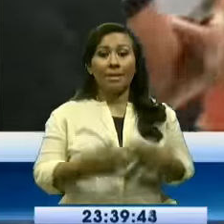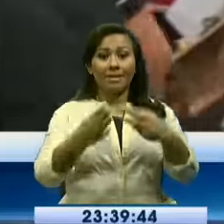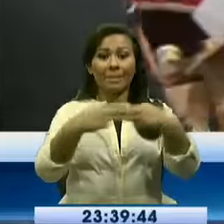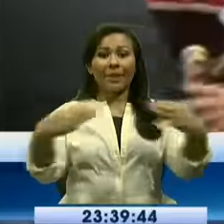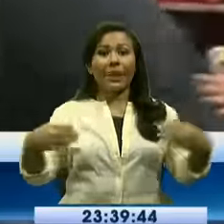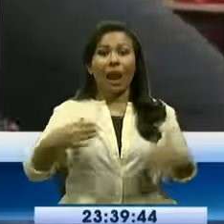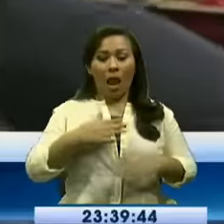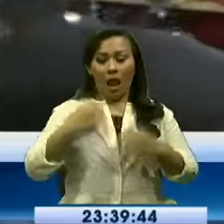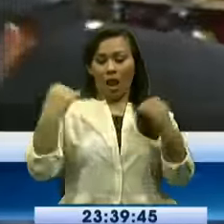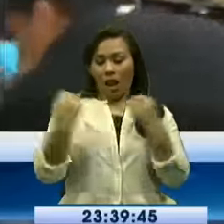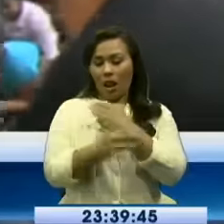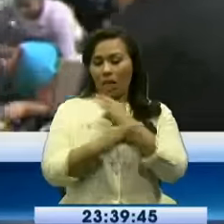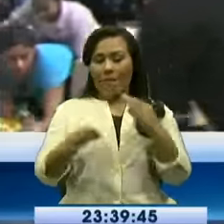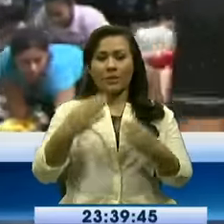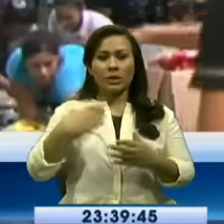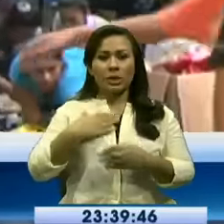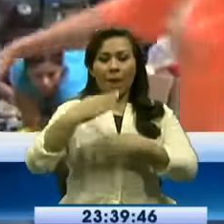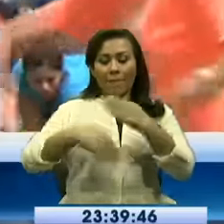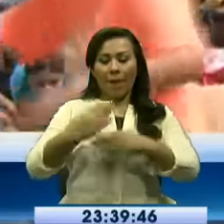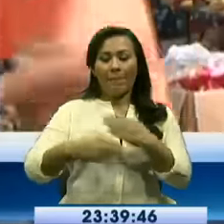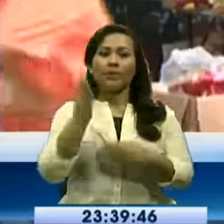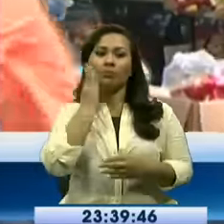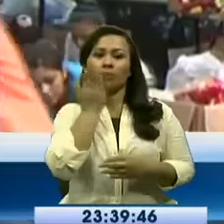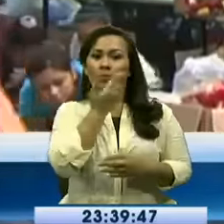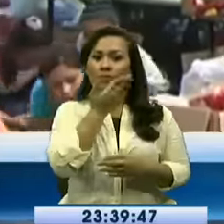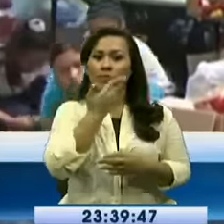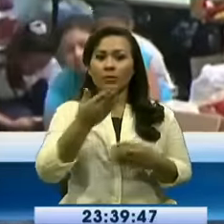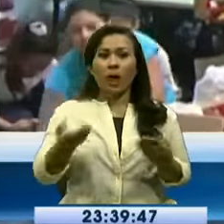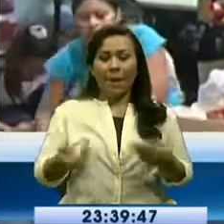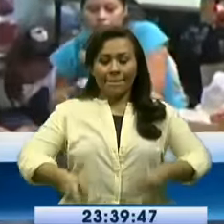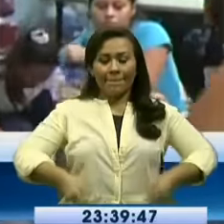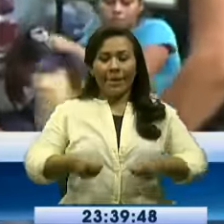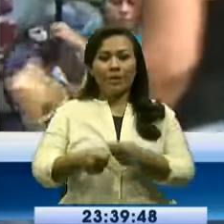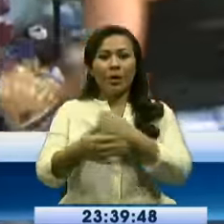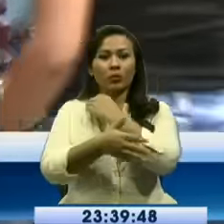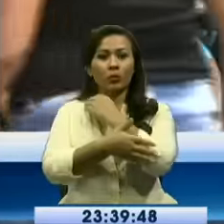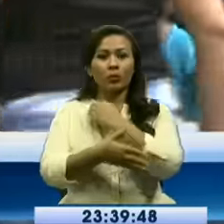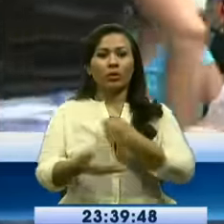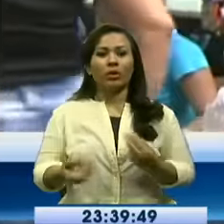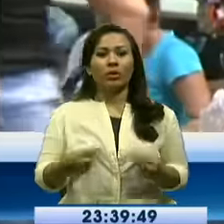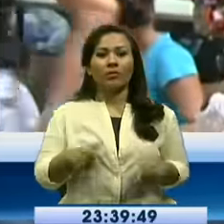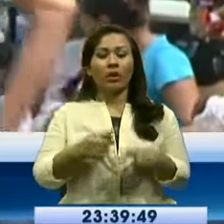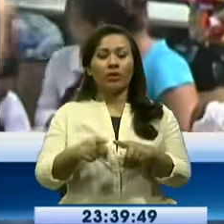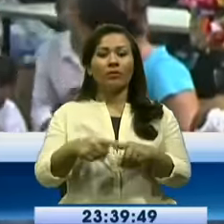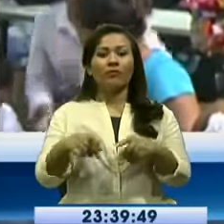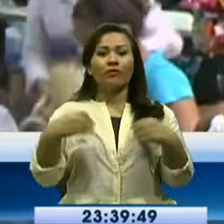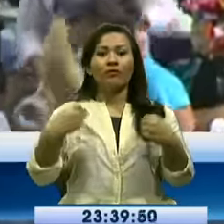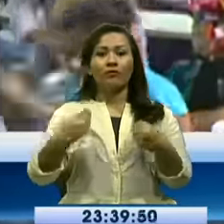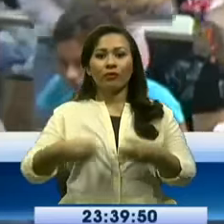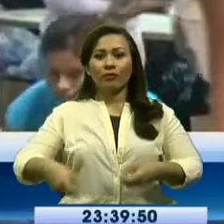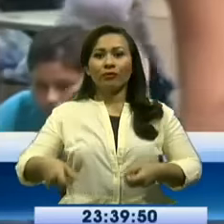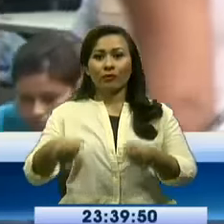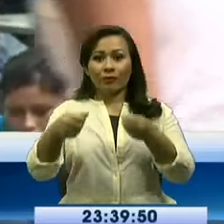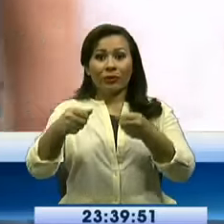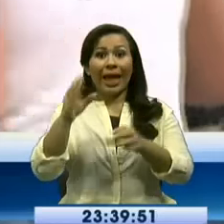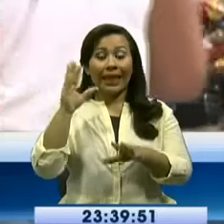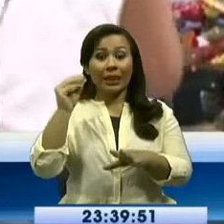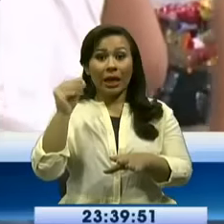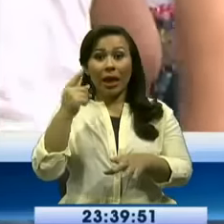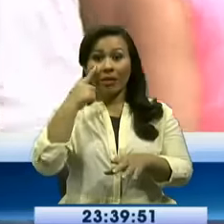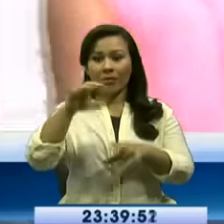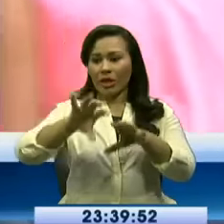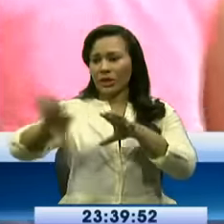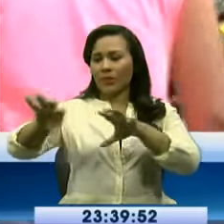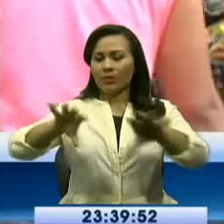de aseo, papel higiénico, servilletas, pañales, fundas, en esas fundas negras de allá. Y así mismo